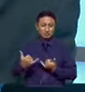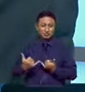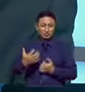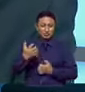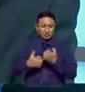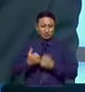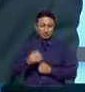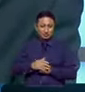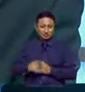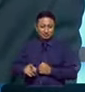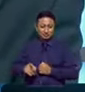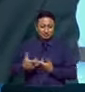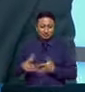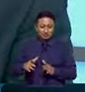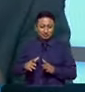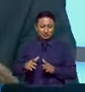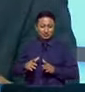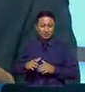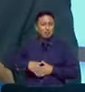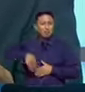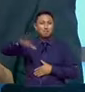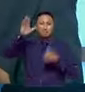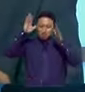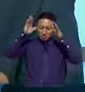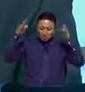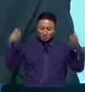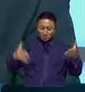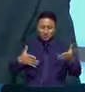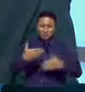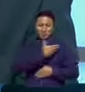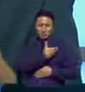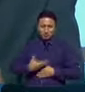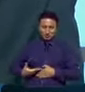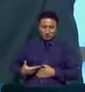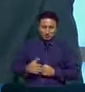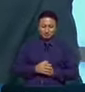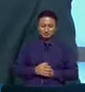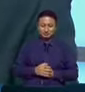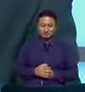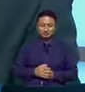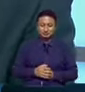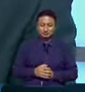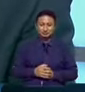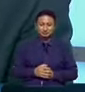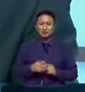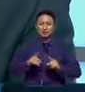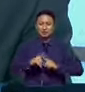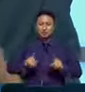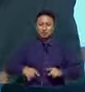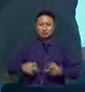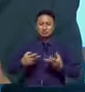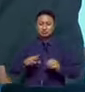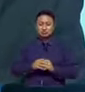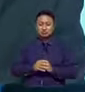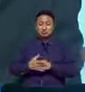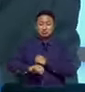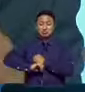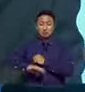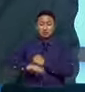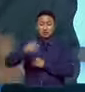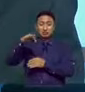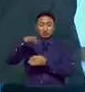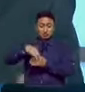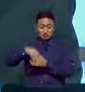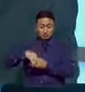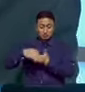generado, y esta hiperpresidencia, se dice que vivimos un sistema político hiperpresidencial, pero también ha habido un hiperpresidencialismo en la campaña electoral y